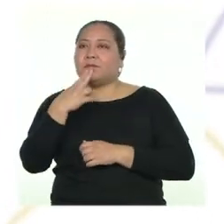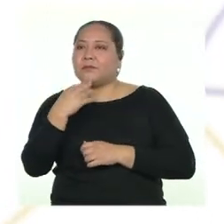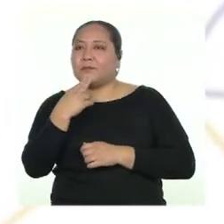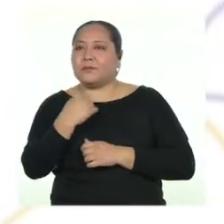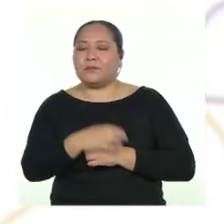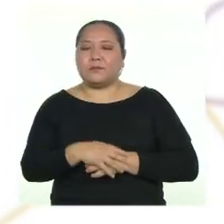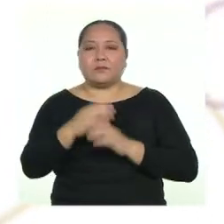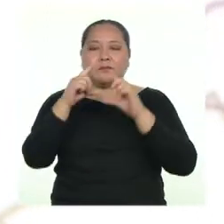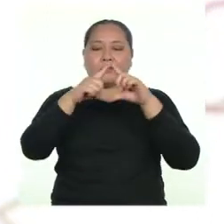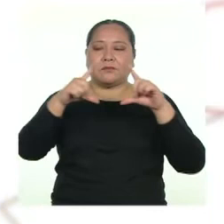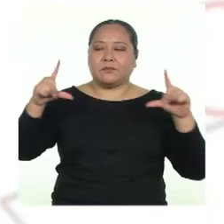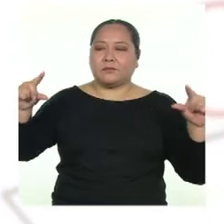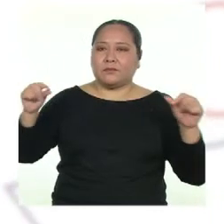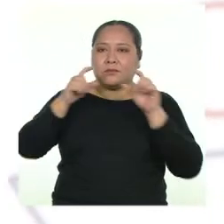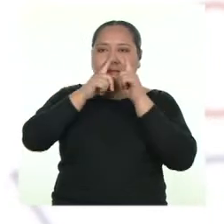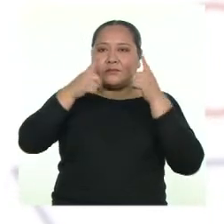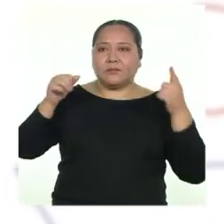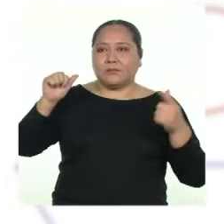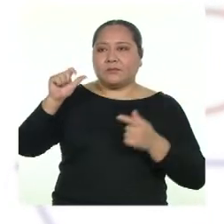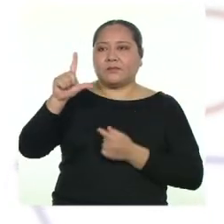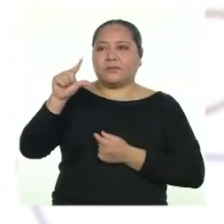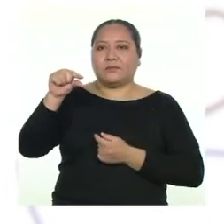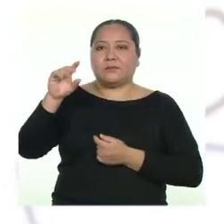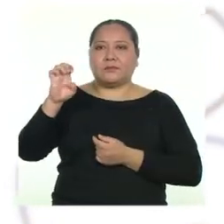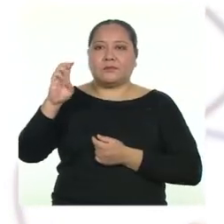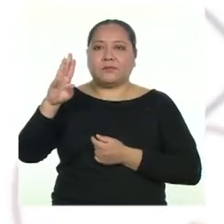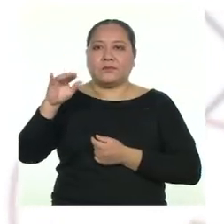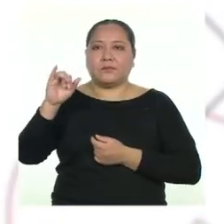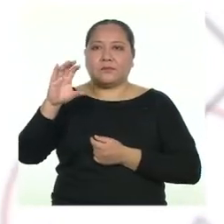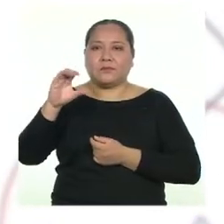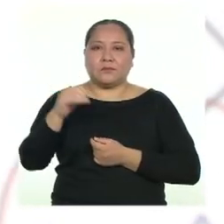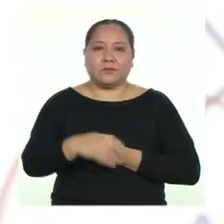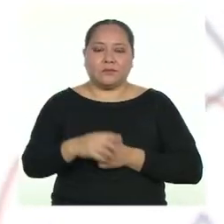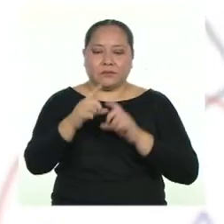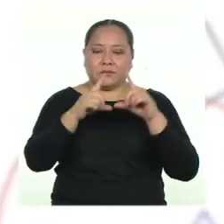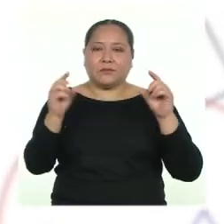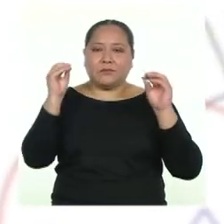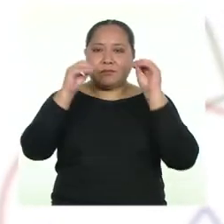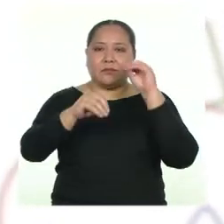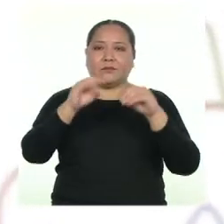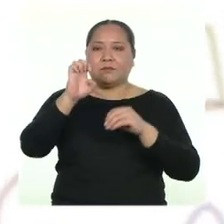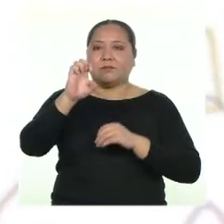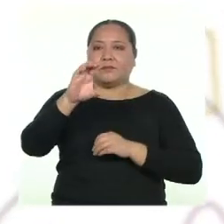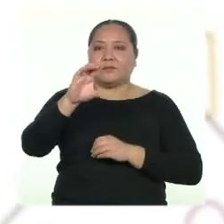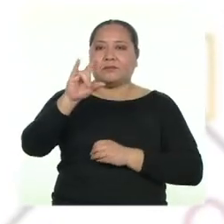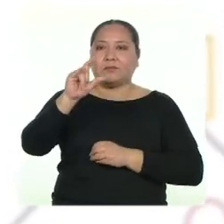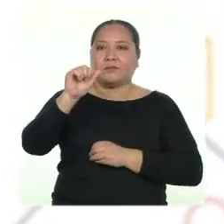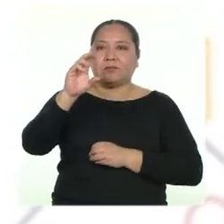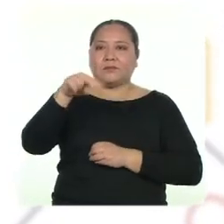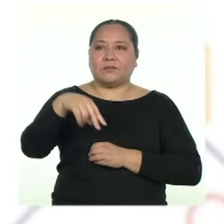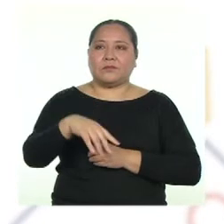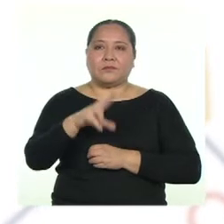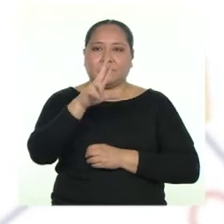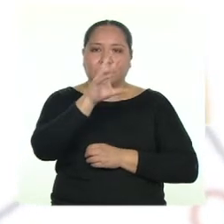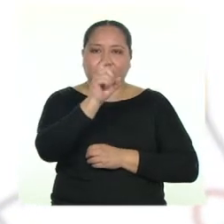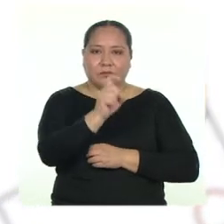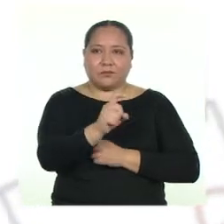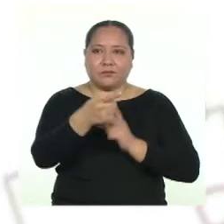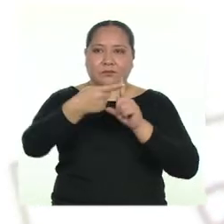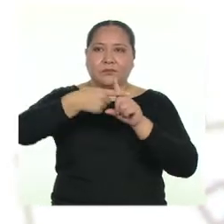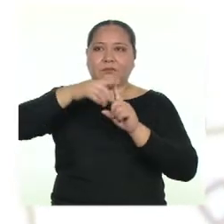un lenguaje algebraico, se formará el siguiente sistema de ecuaciones. 30x más